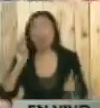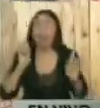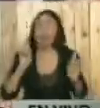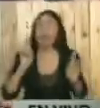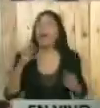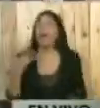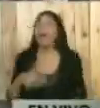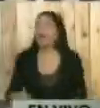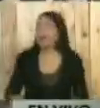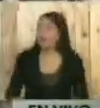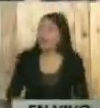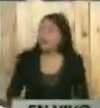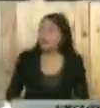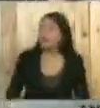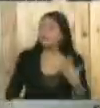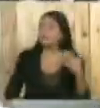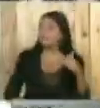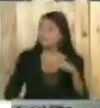¡Ah!